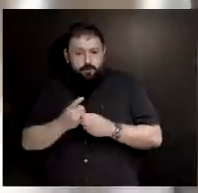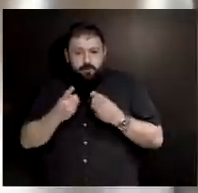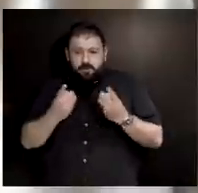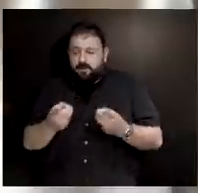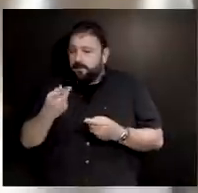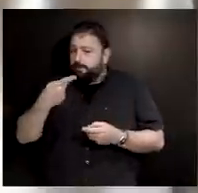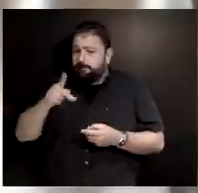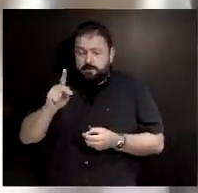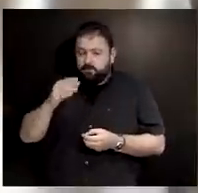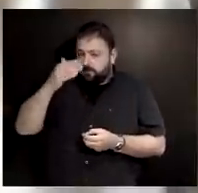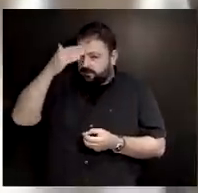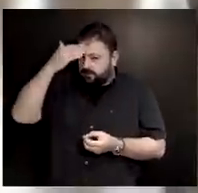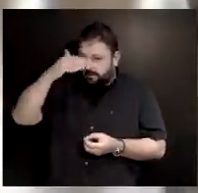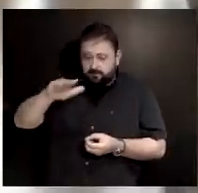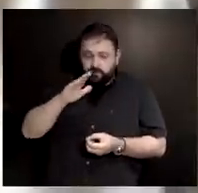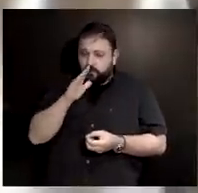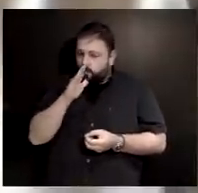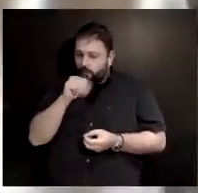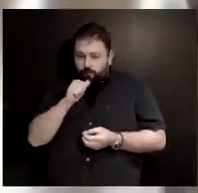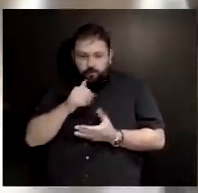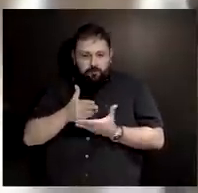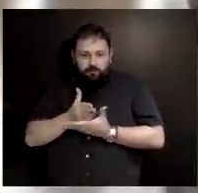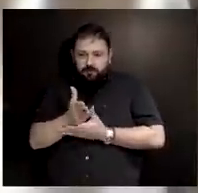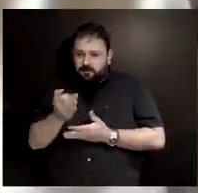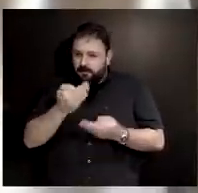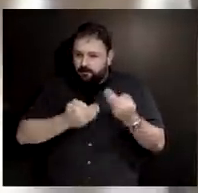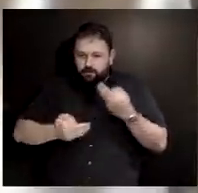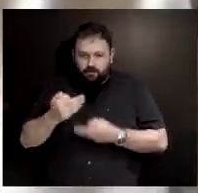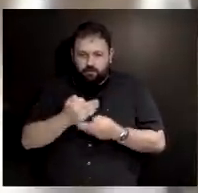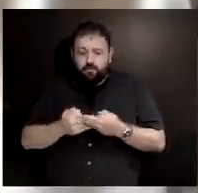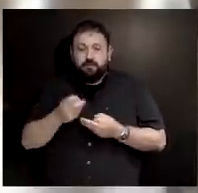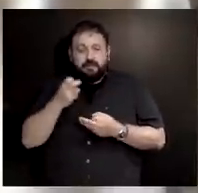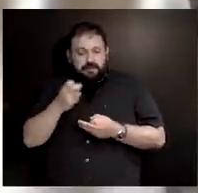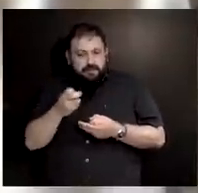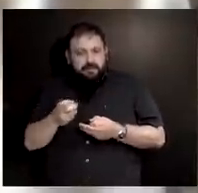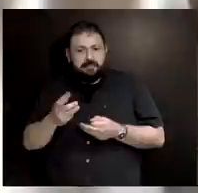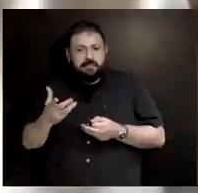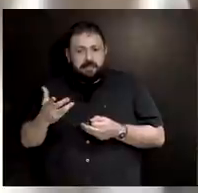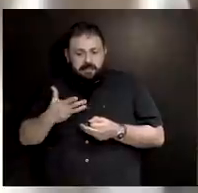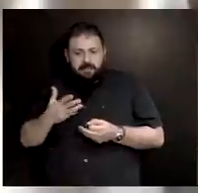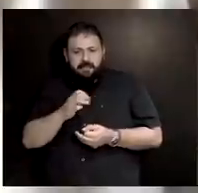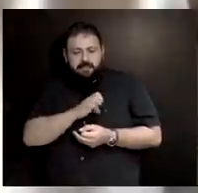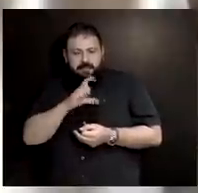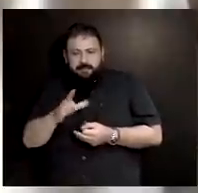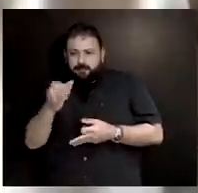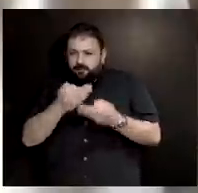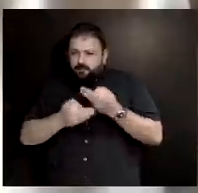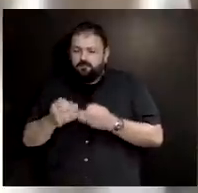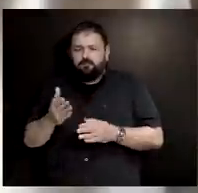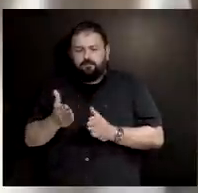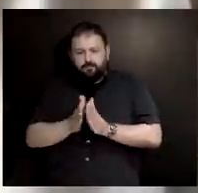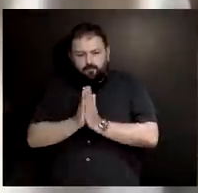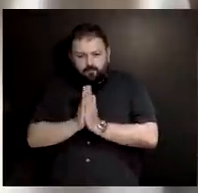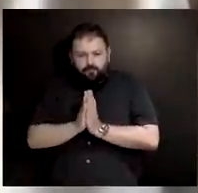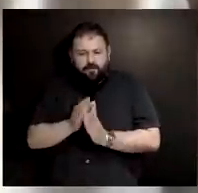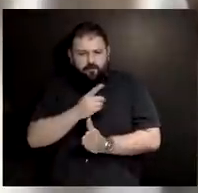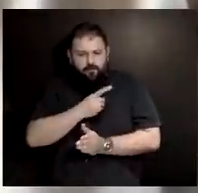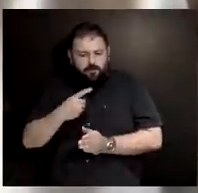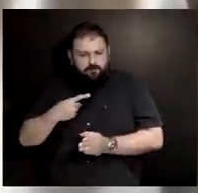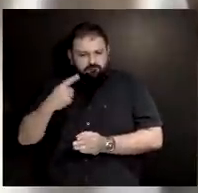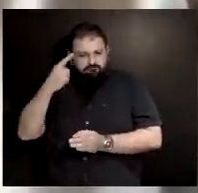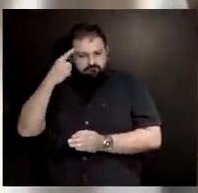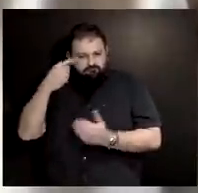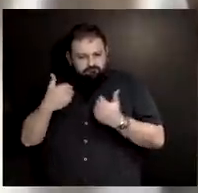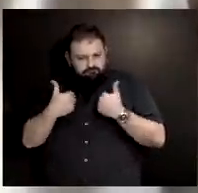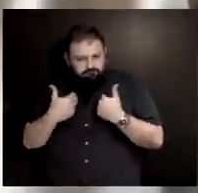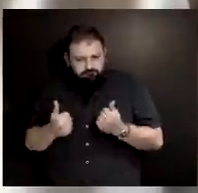entrar todos, o sea, y lo que queremos que realmente podamos vivir especialmente la extravaganza, así que sean muy conscientes, sé que ya debe haber ahí un par